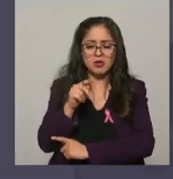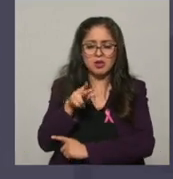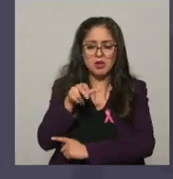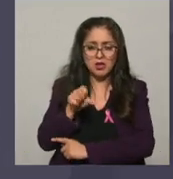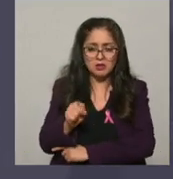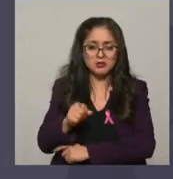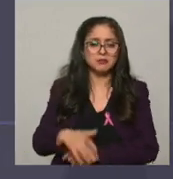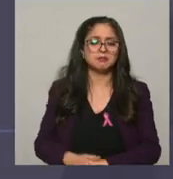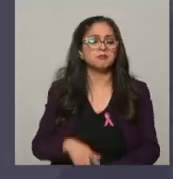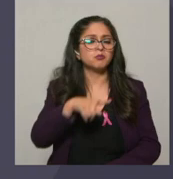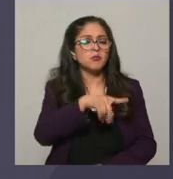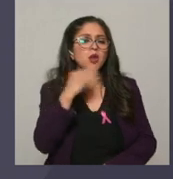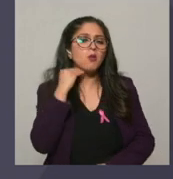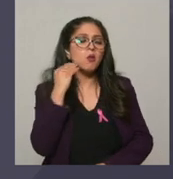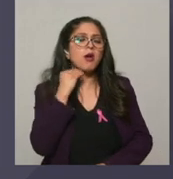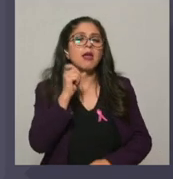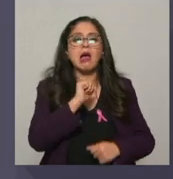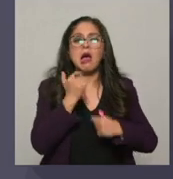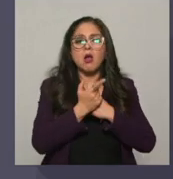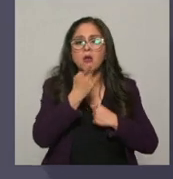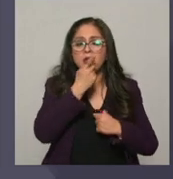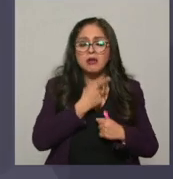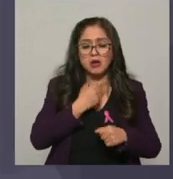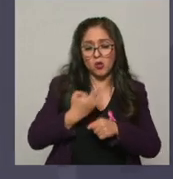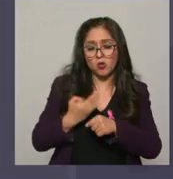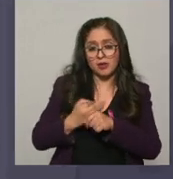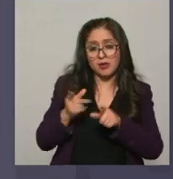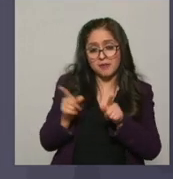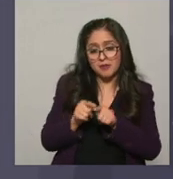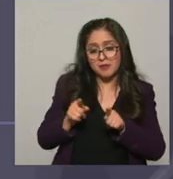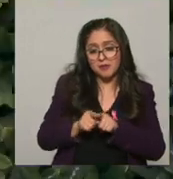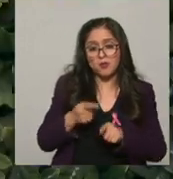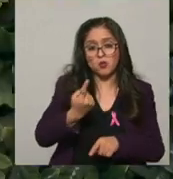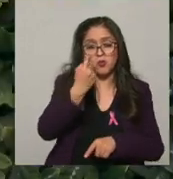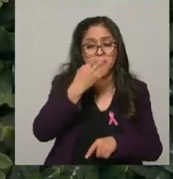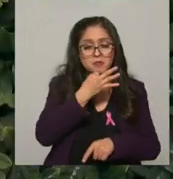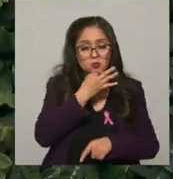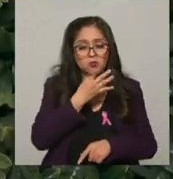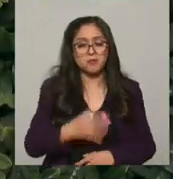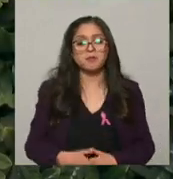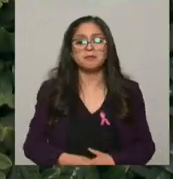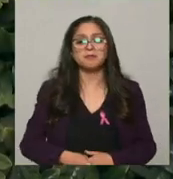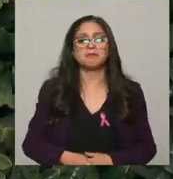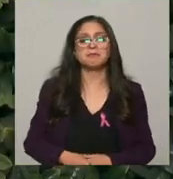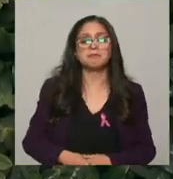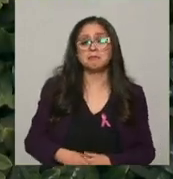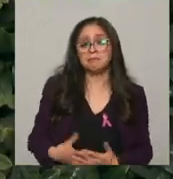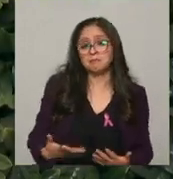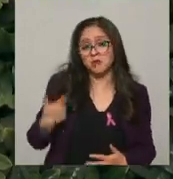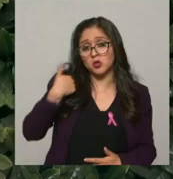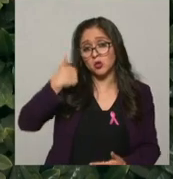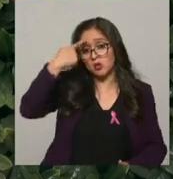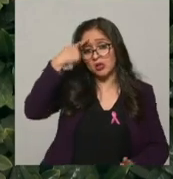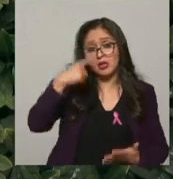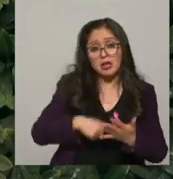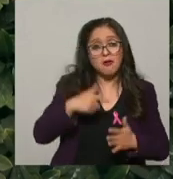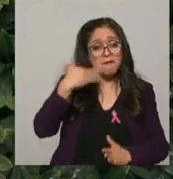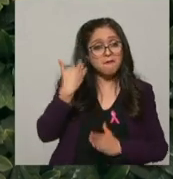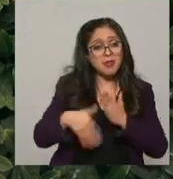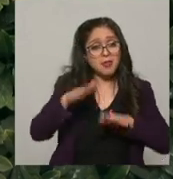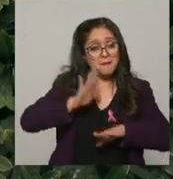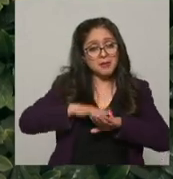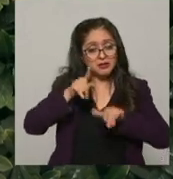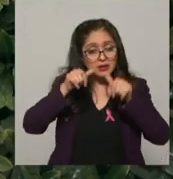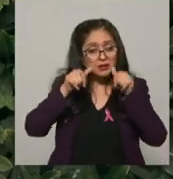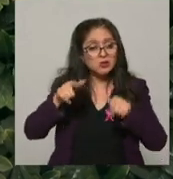Abogada, algo que nos tenga que decir, estamos ya en las conclusiones, un minuto. Sí, pues yo creo que justamente se muestra que hay una deuda estructural por